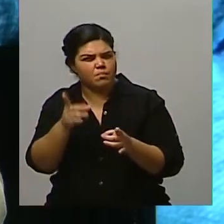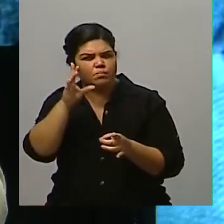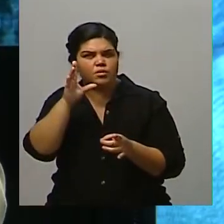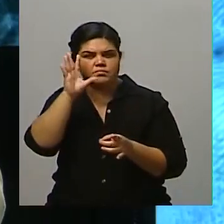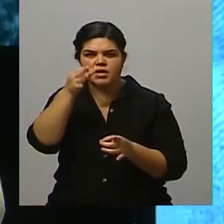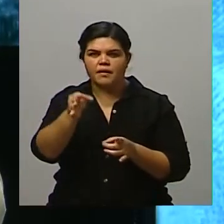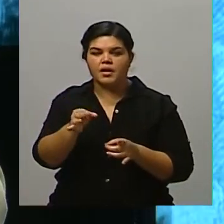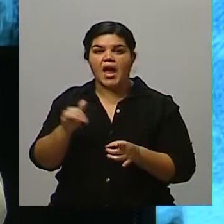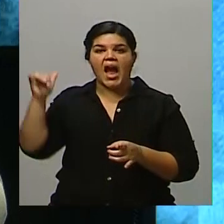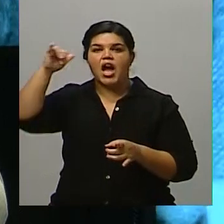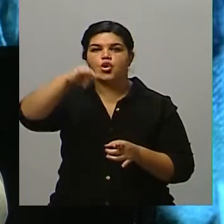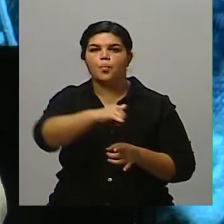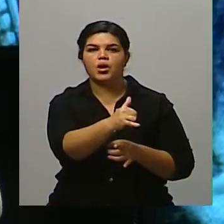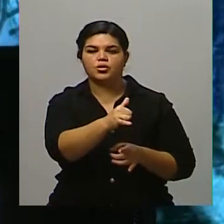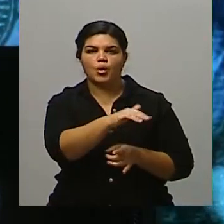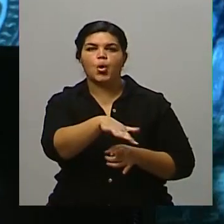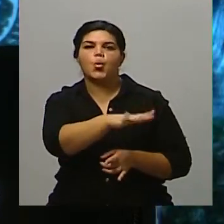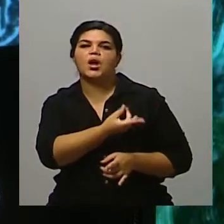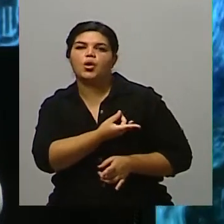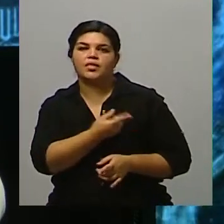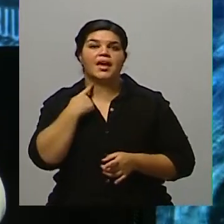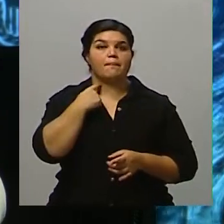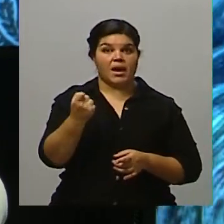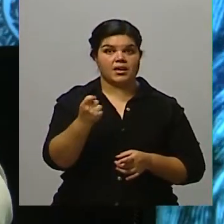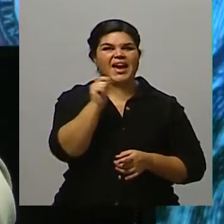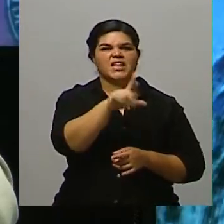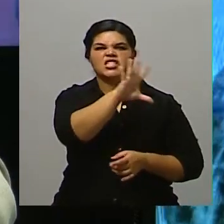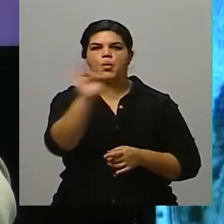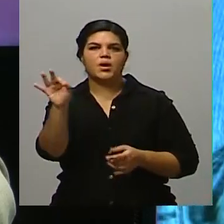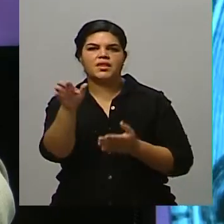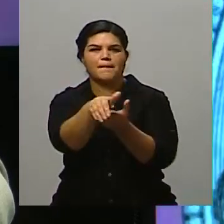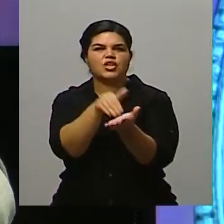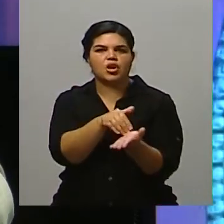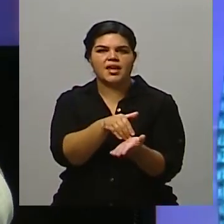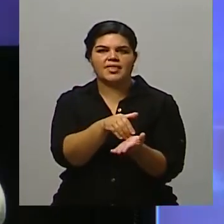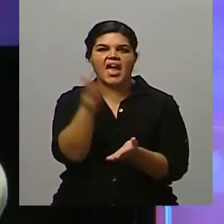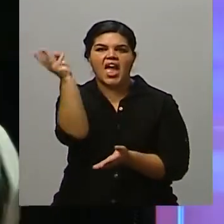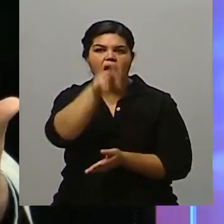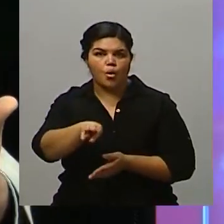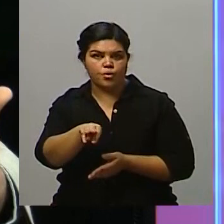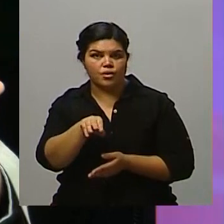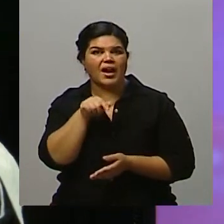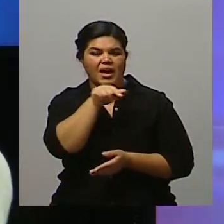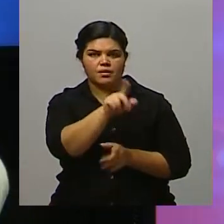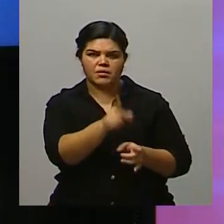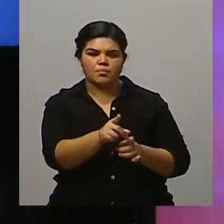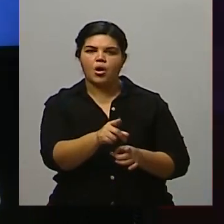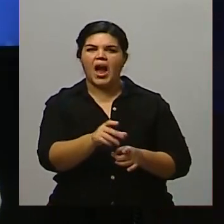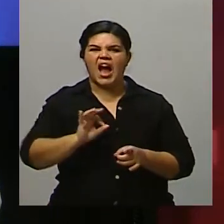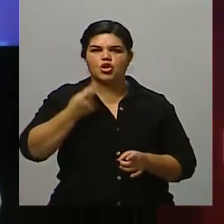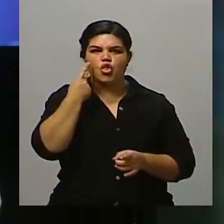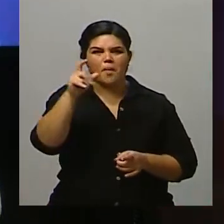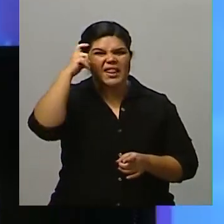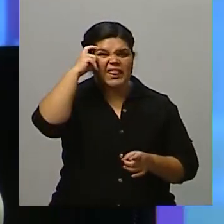que es un aeropuerto de Castellón en España, donde se gastaron 150 millones de euros, ¿no? Y el aeropuerto finalizó en 2010, no tuvo